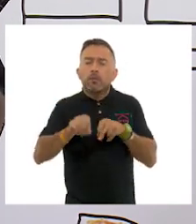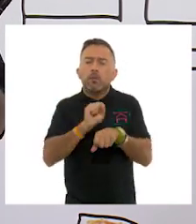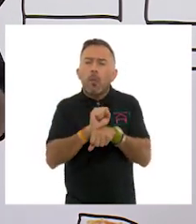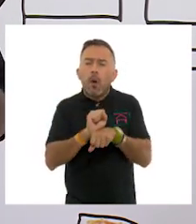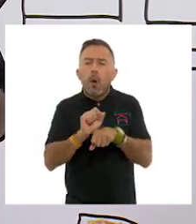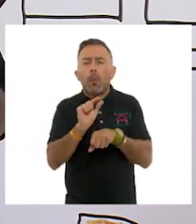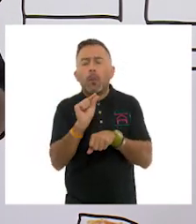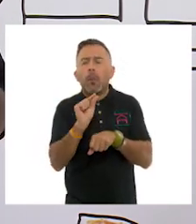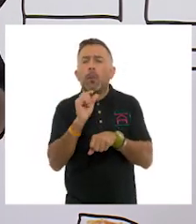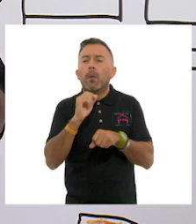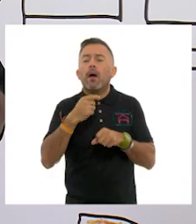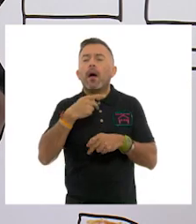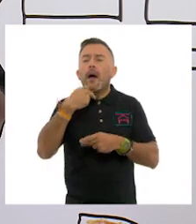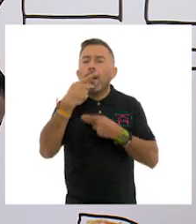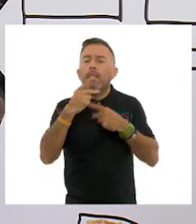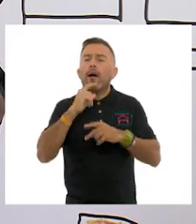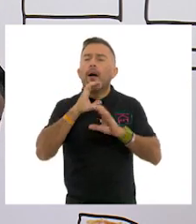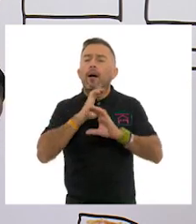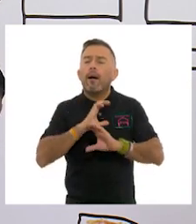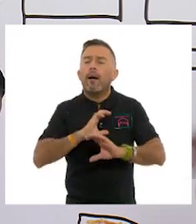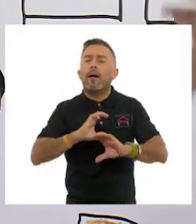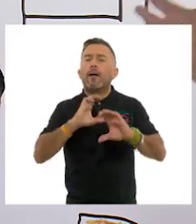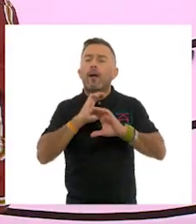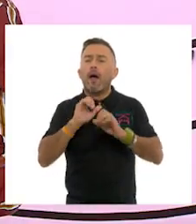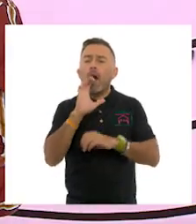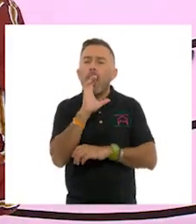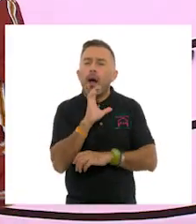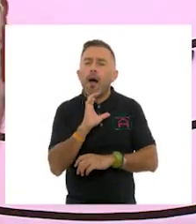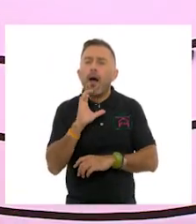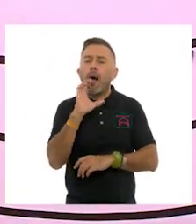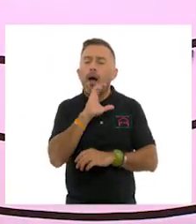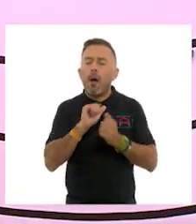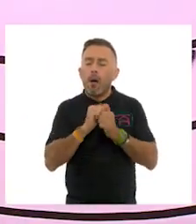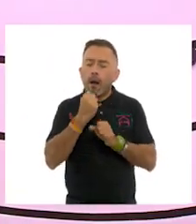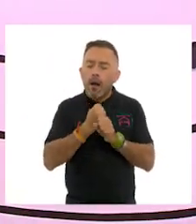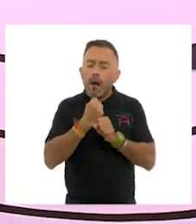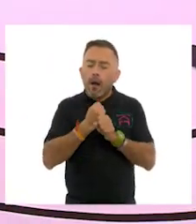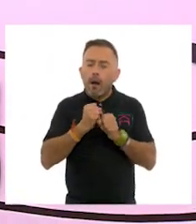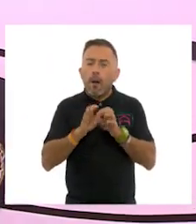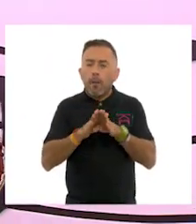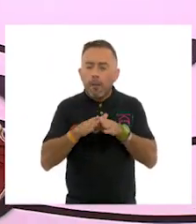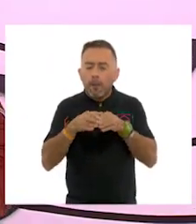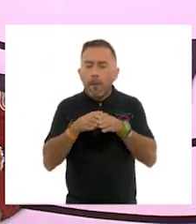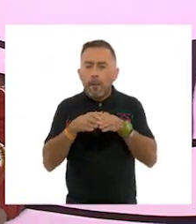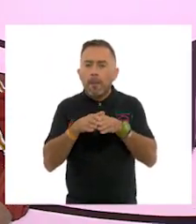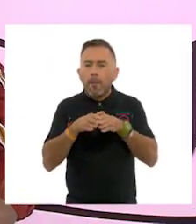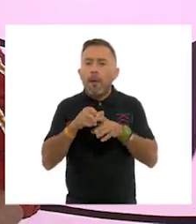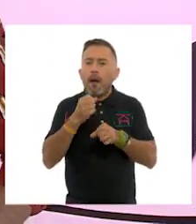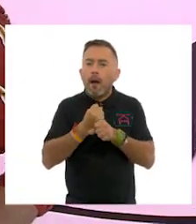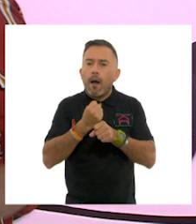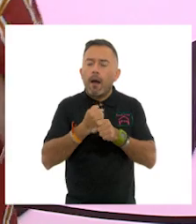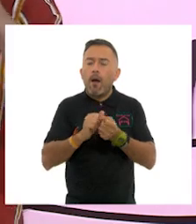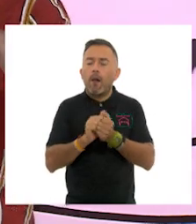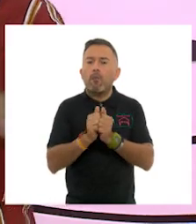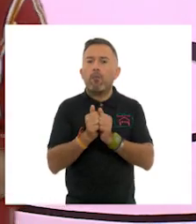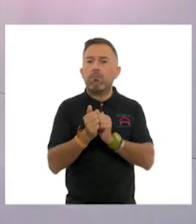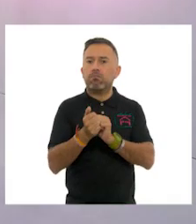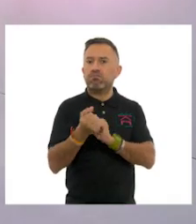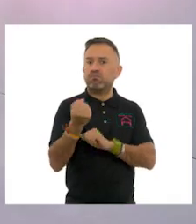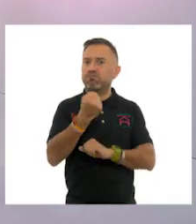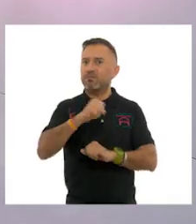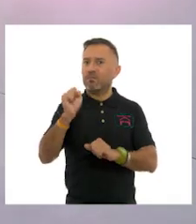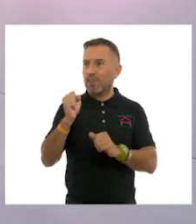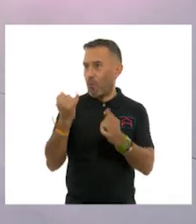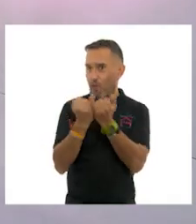como calentando nuestras cuerdas vocales. Hasta que ya agarras la técnica y entonces cantan como tú. Pues así, más o menos. Yo ya me cansé de